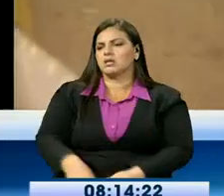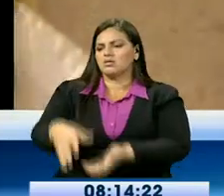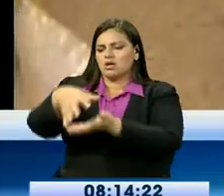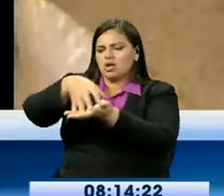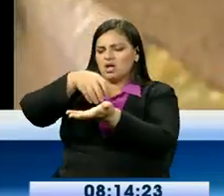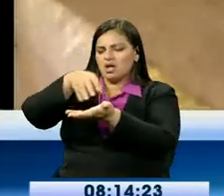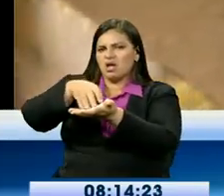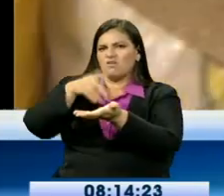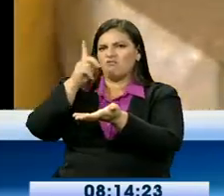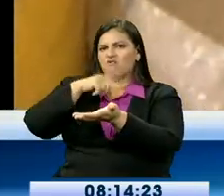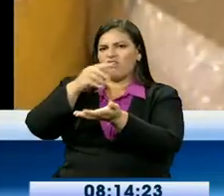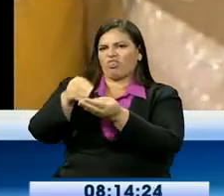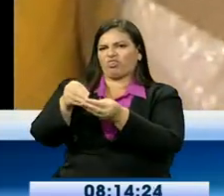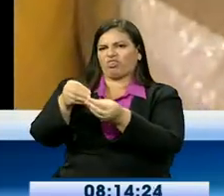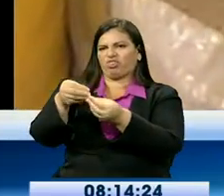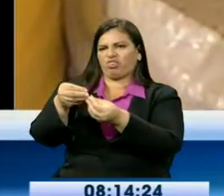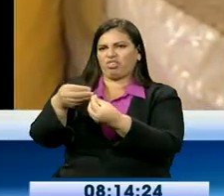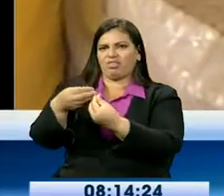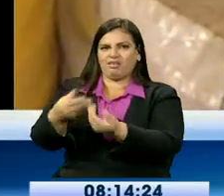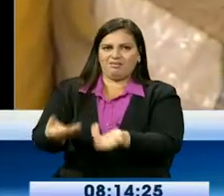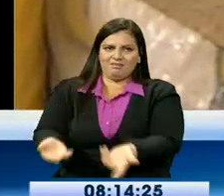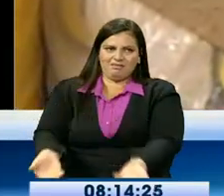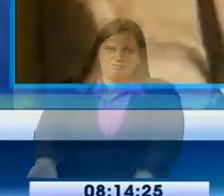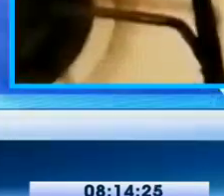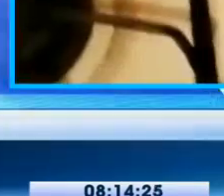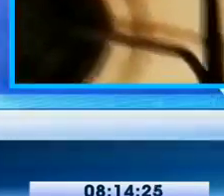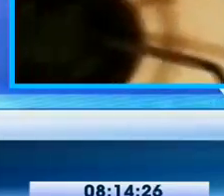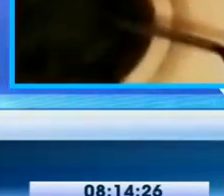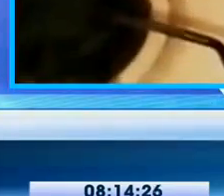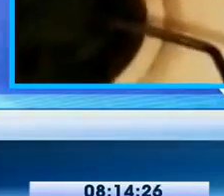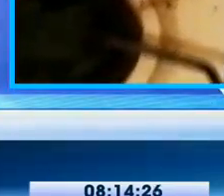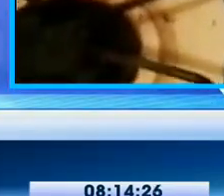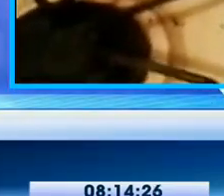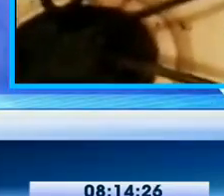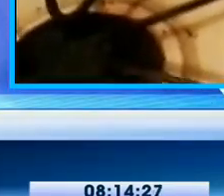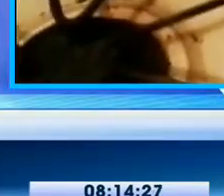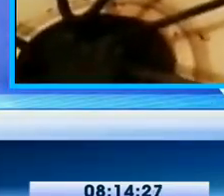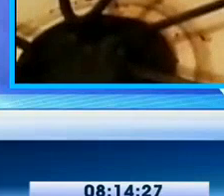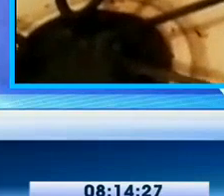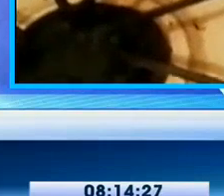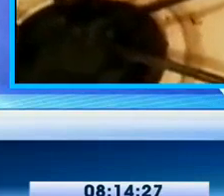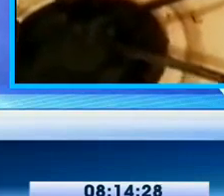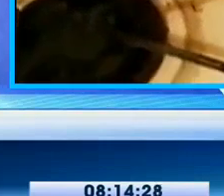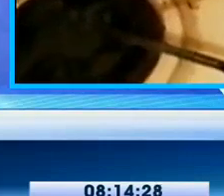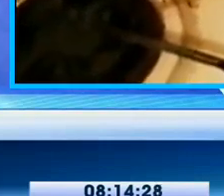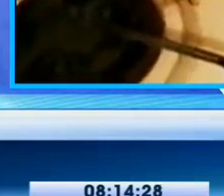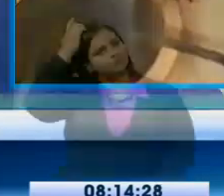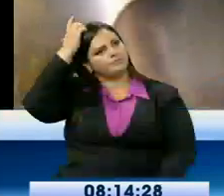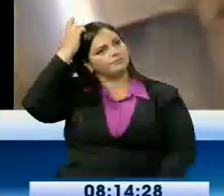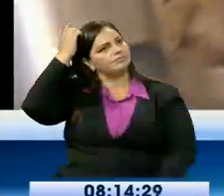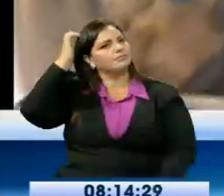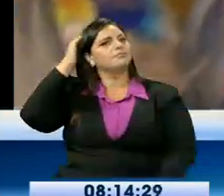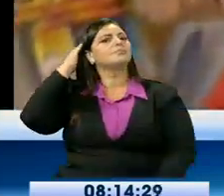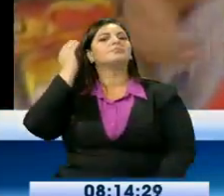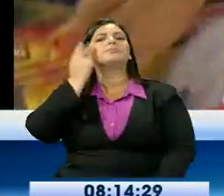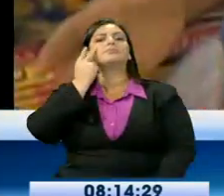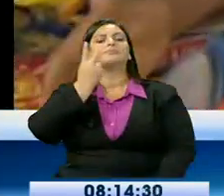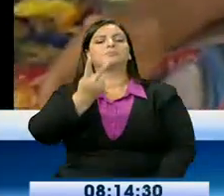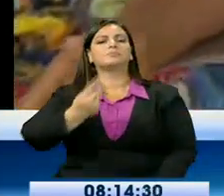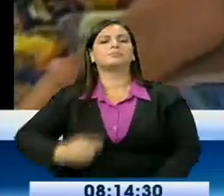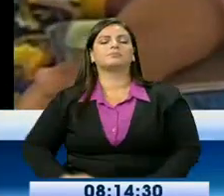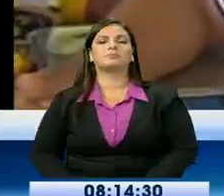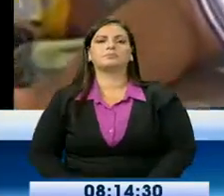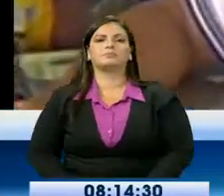y a veces muchas personas vienen con arroz plástico. Aquí, gracias a Dios, todavía que no tenemos arroz